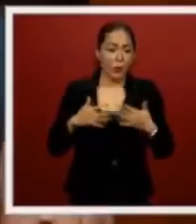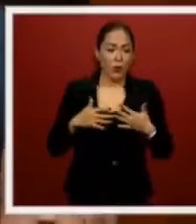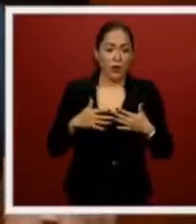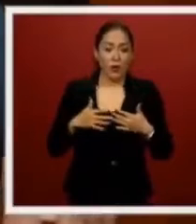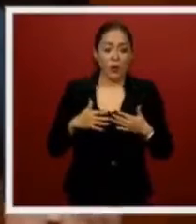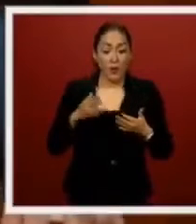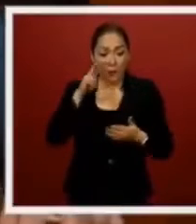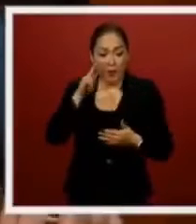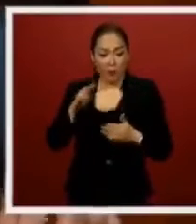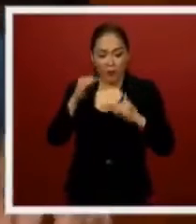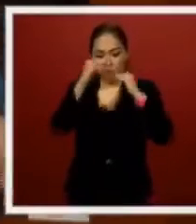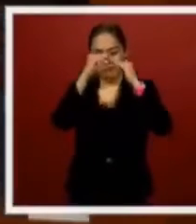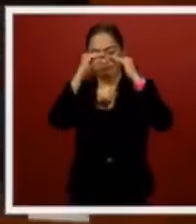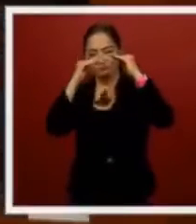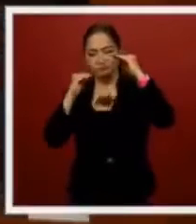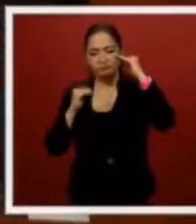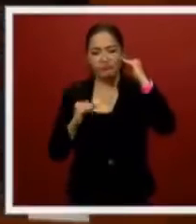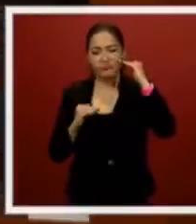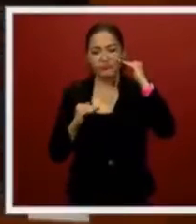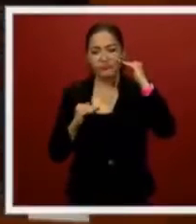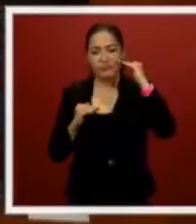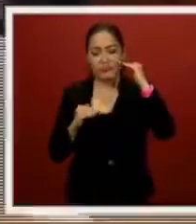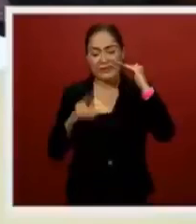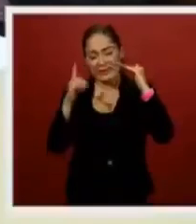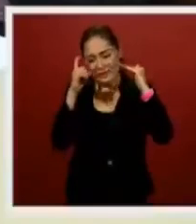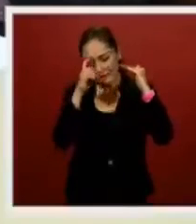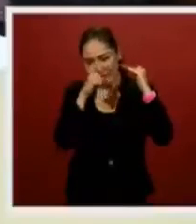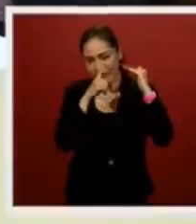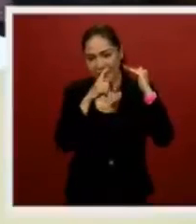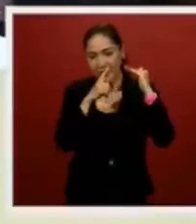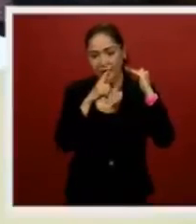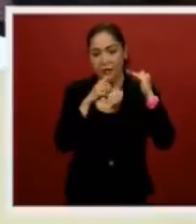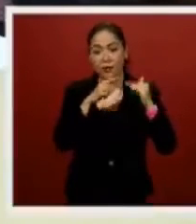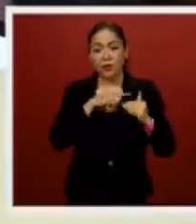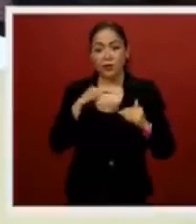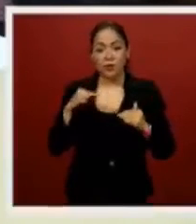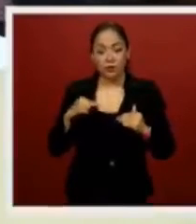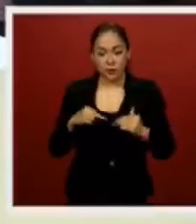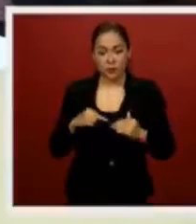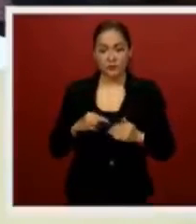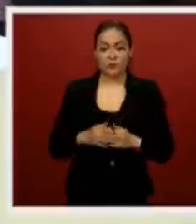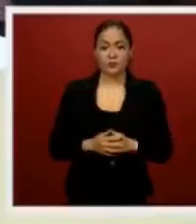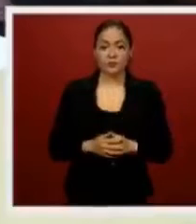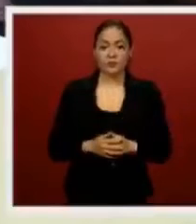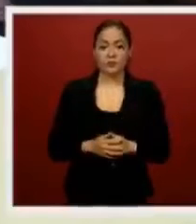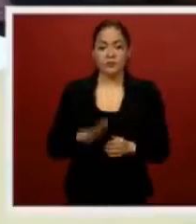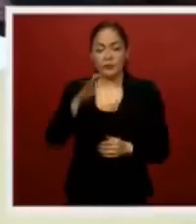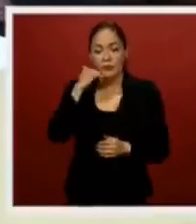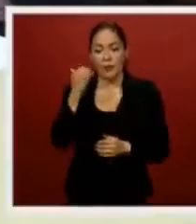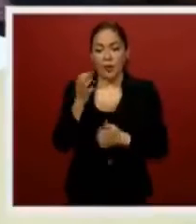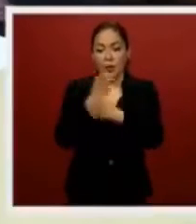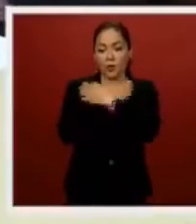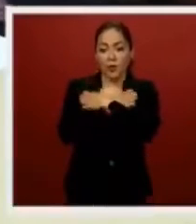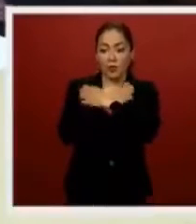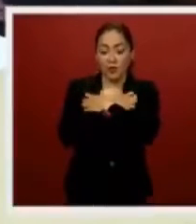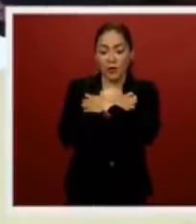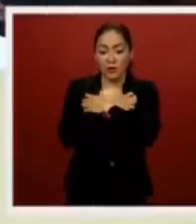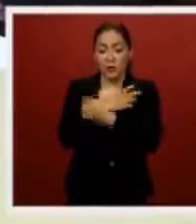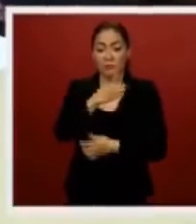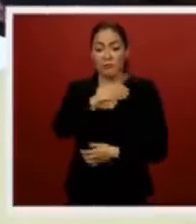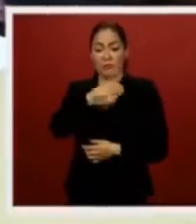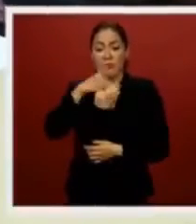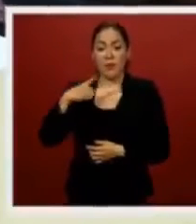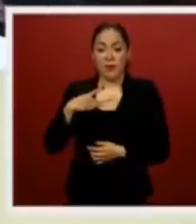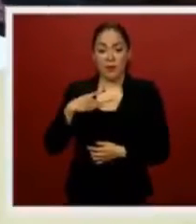Entonces, ese es el llamado que estamos haciendo, de que una educación debe orientar a